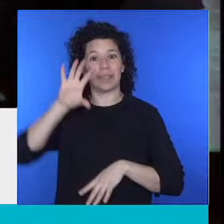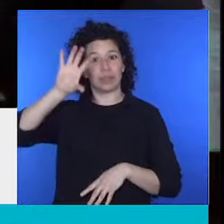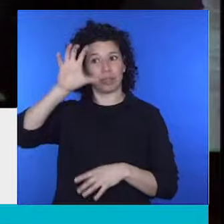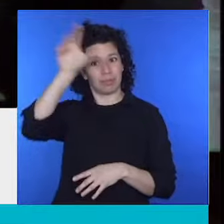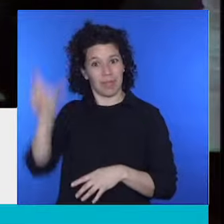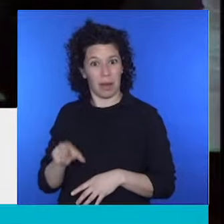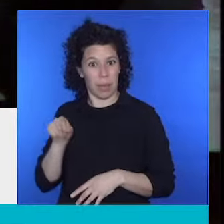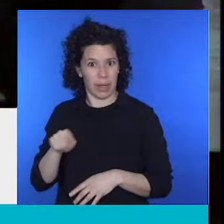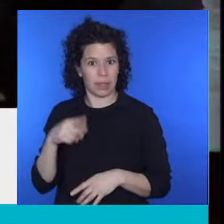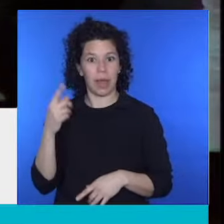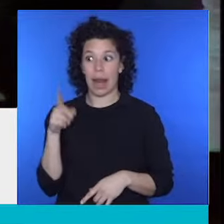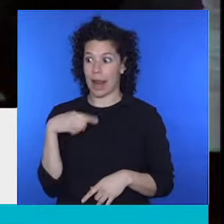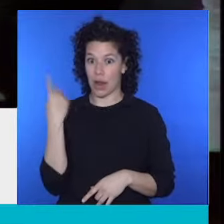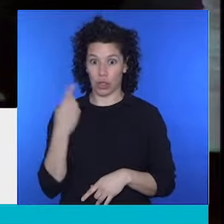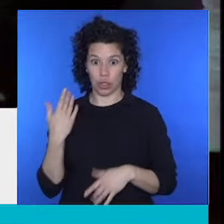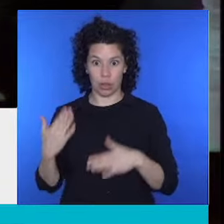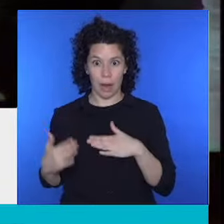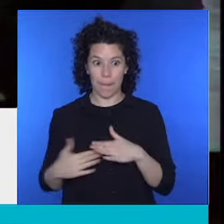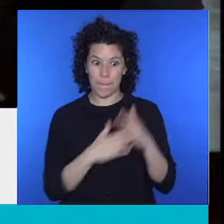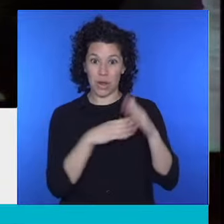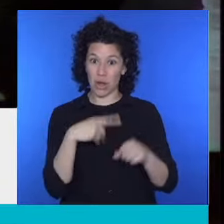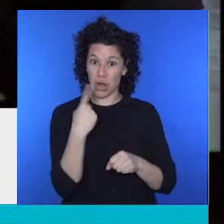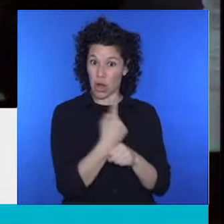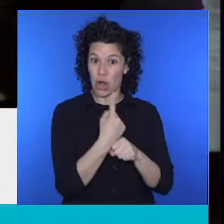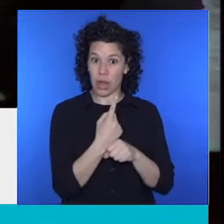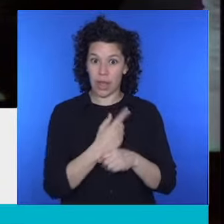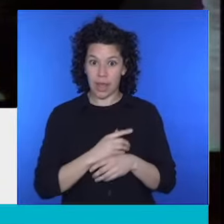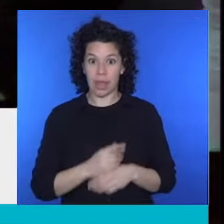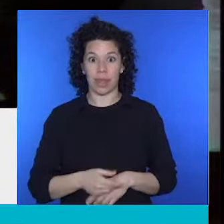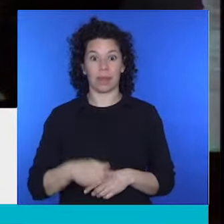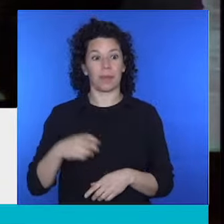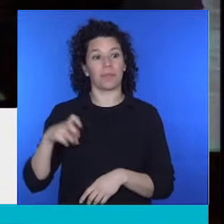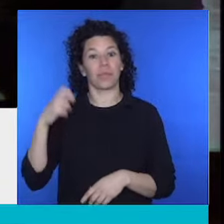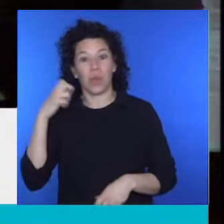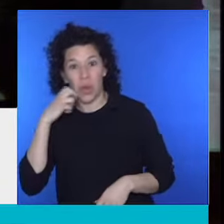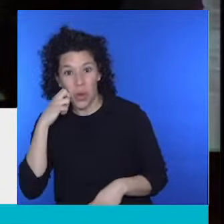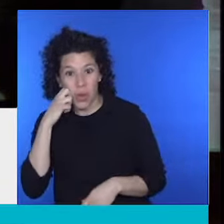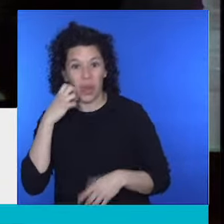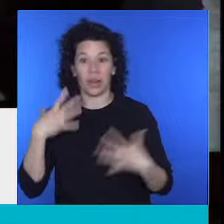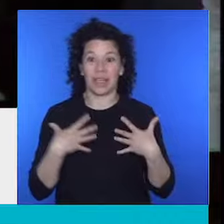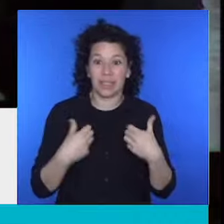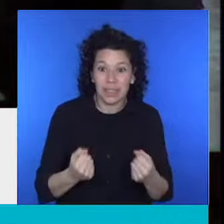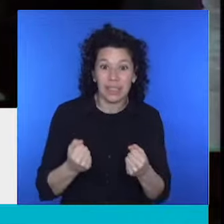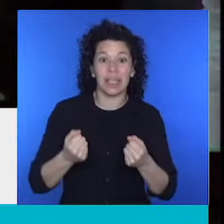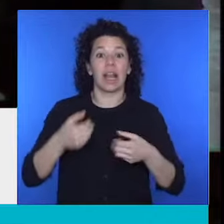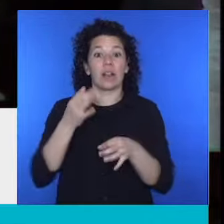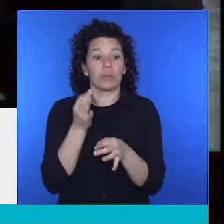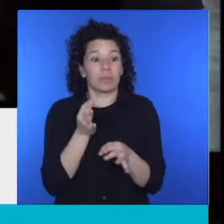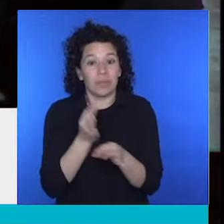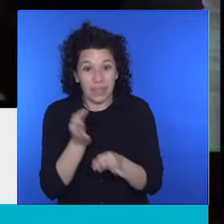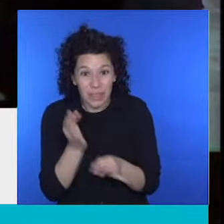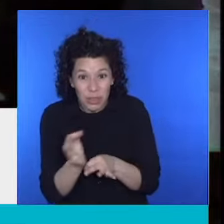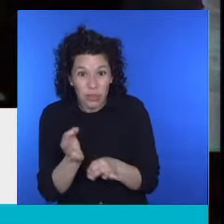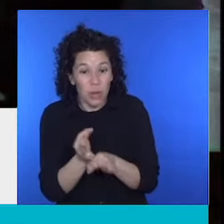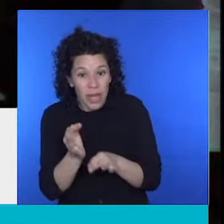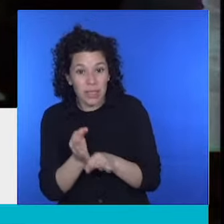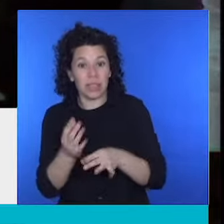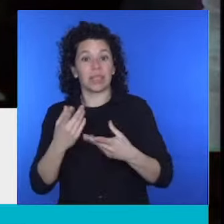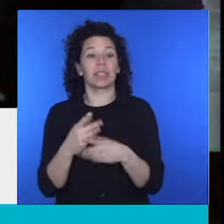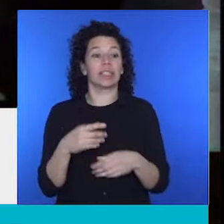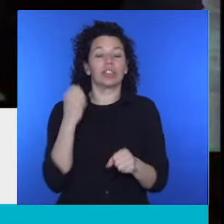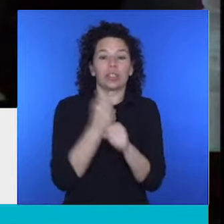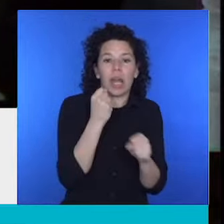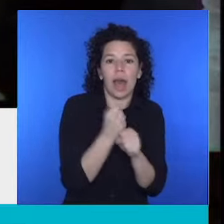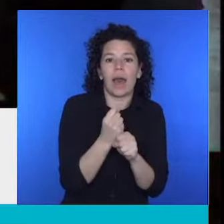prioridad tiene que ser los jubilados la salud y la educación pública la universidad pública el trabajo la